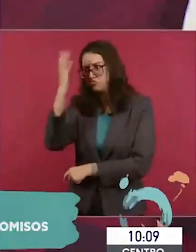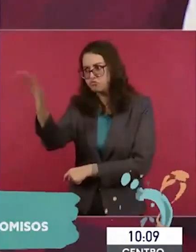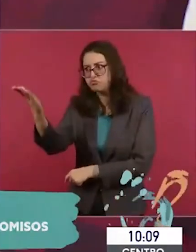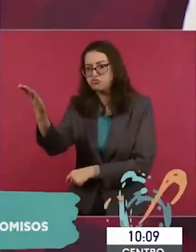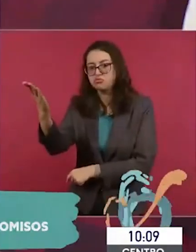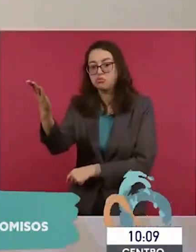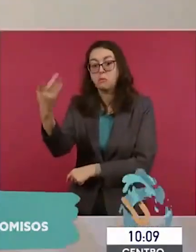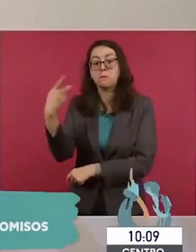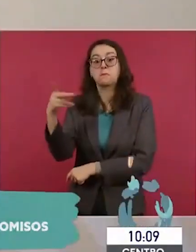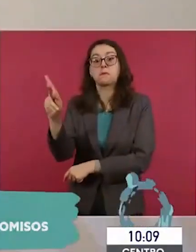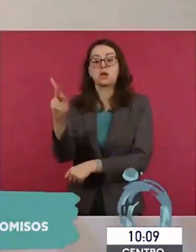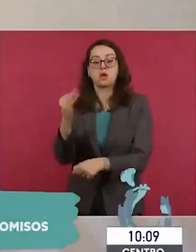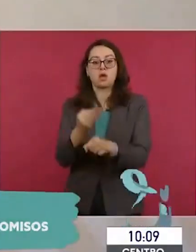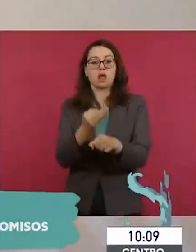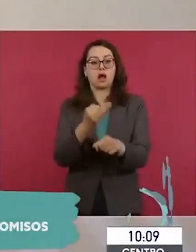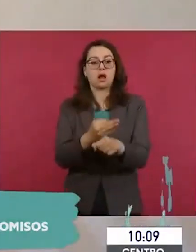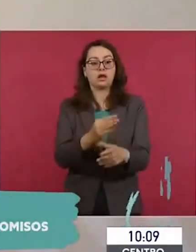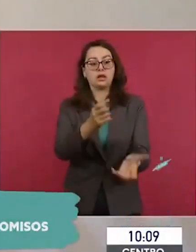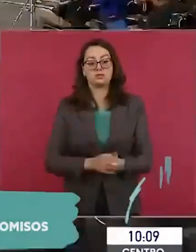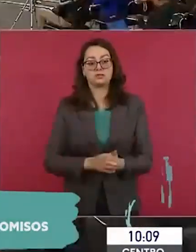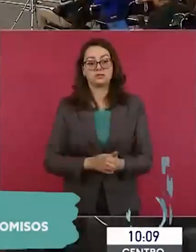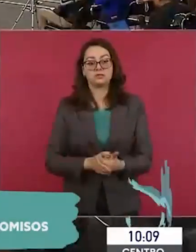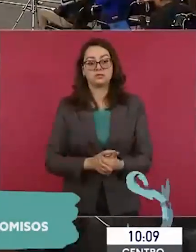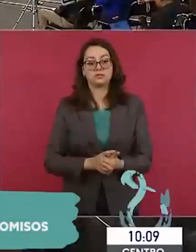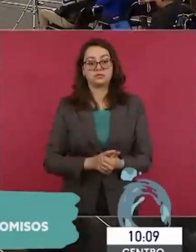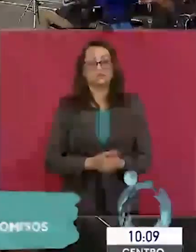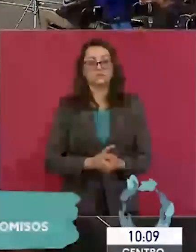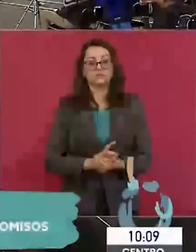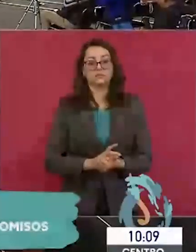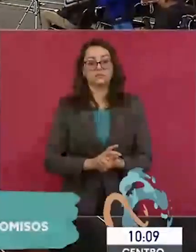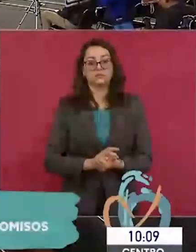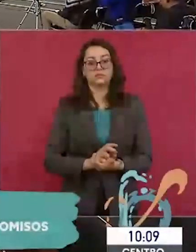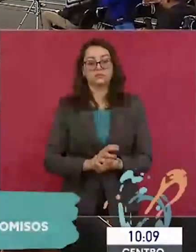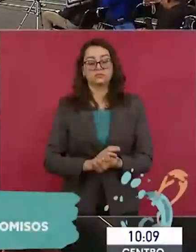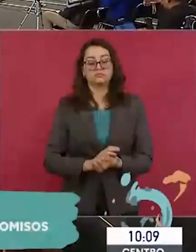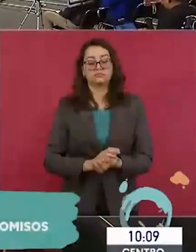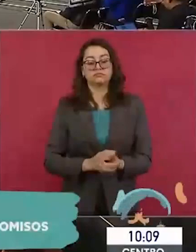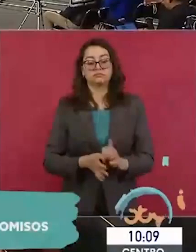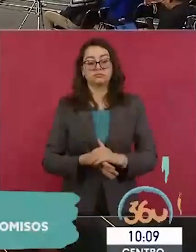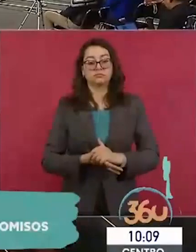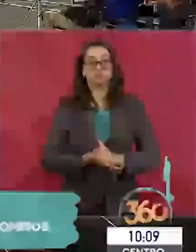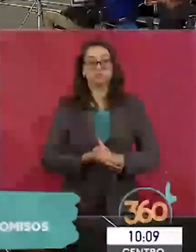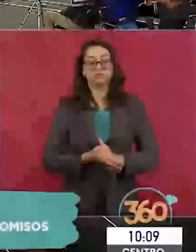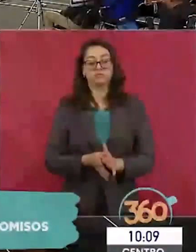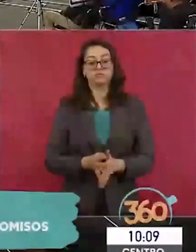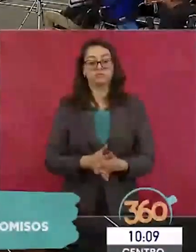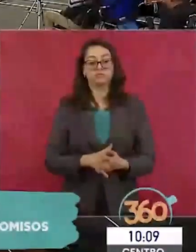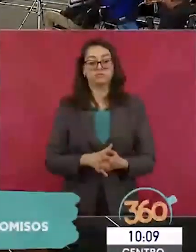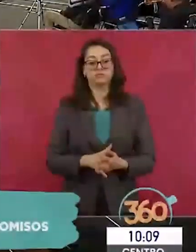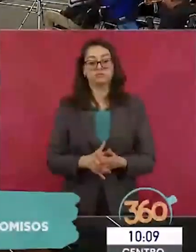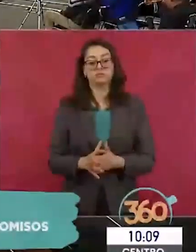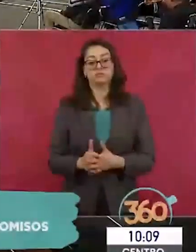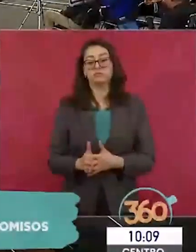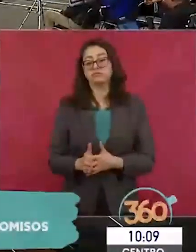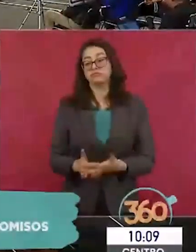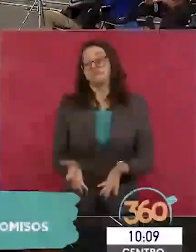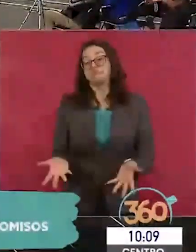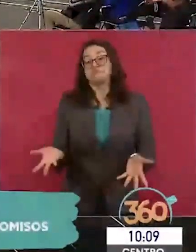no se pueden ocultar ya estas cosas, ¿eh? No, pues entonces sí. O es una